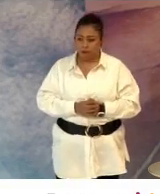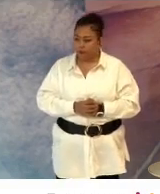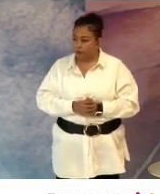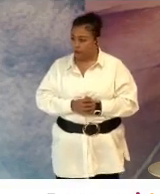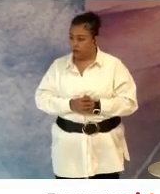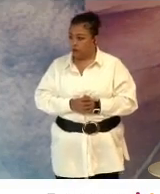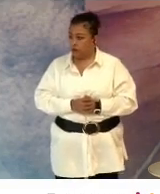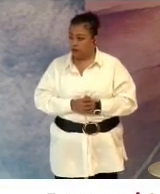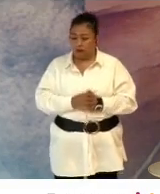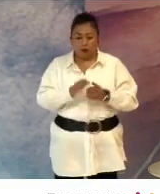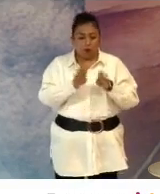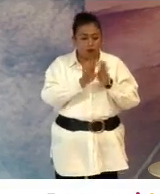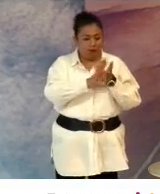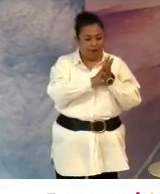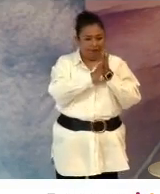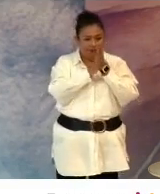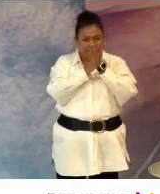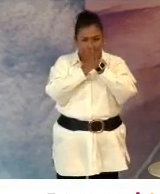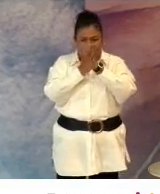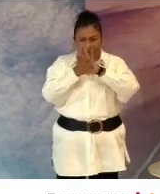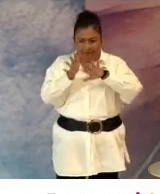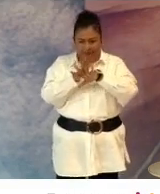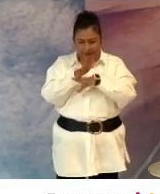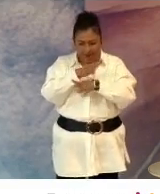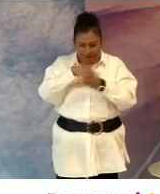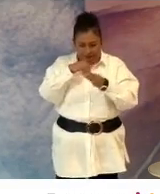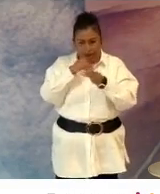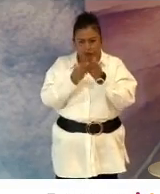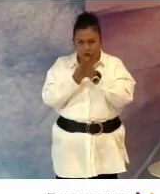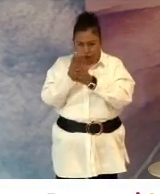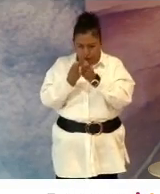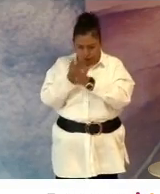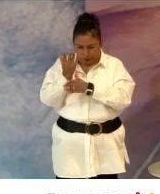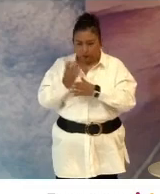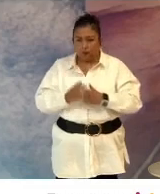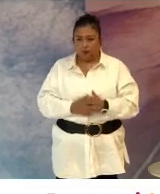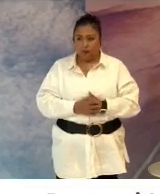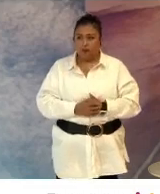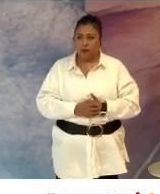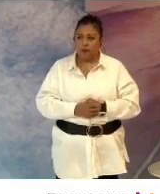las finanzas transformativas y regeneradoras, y